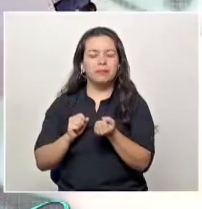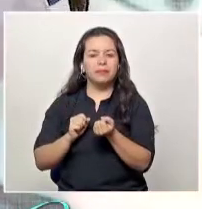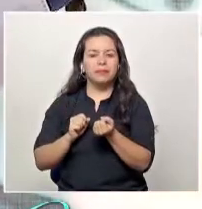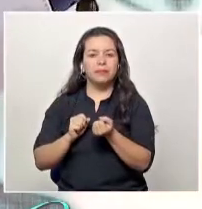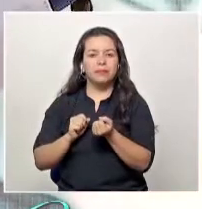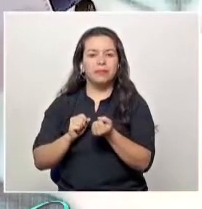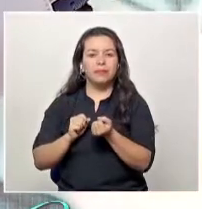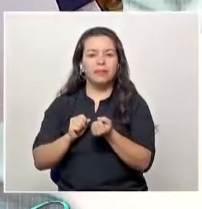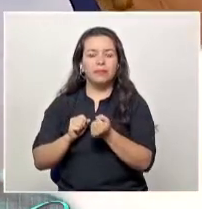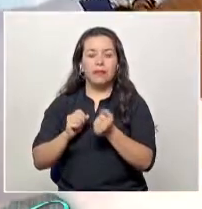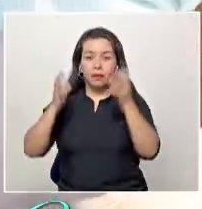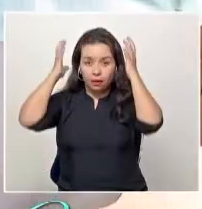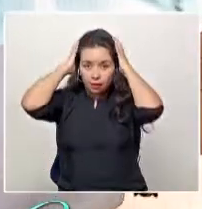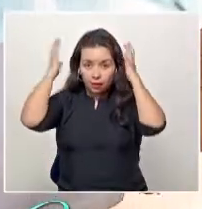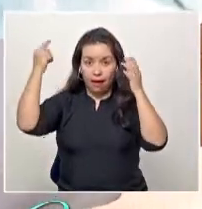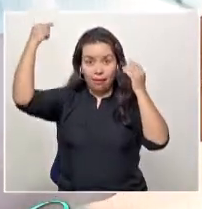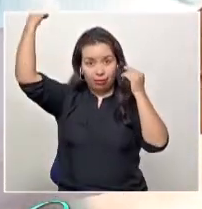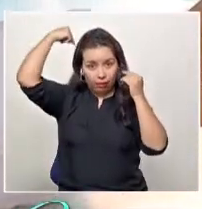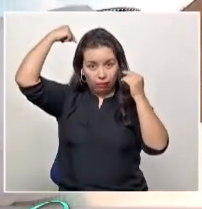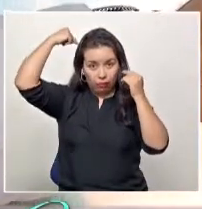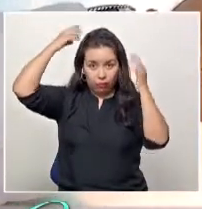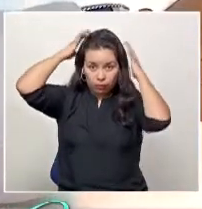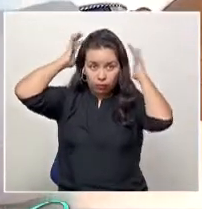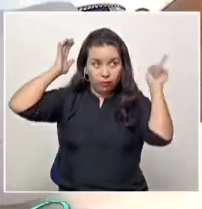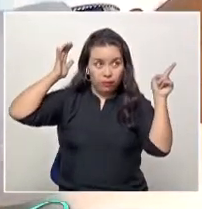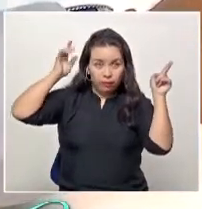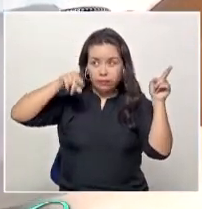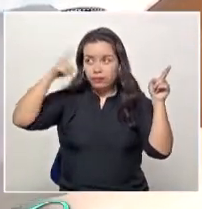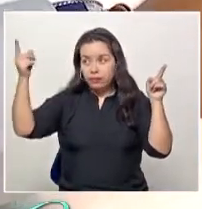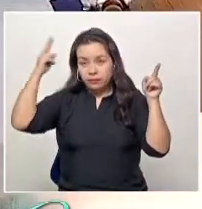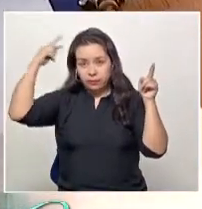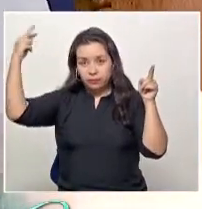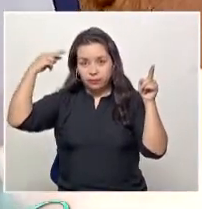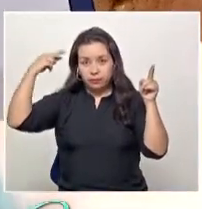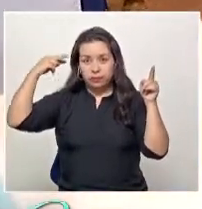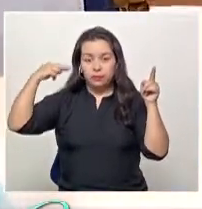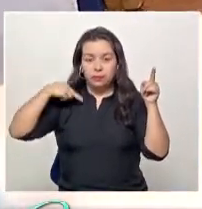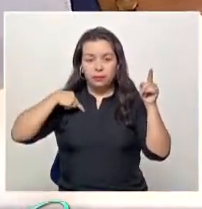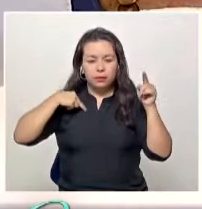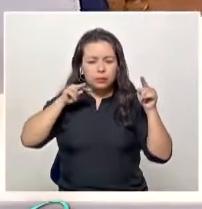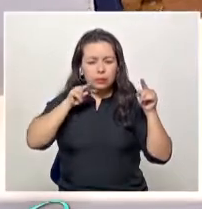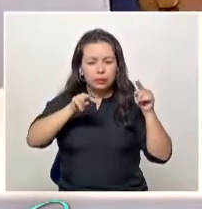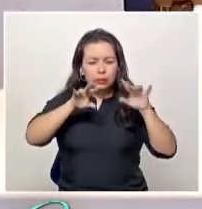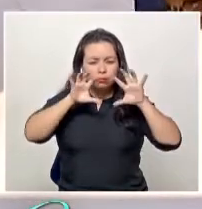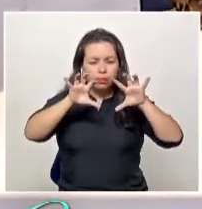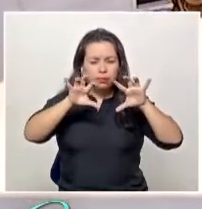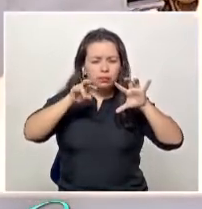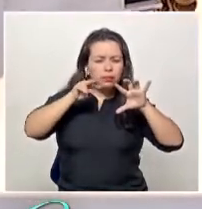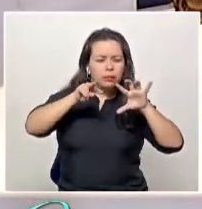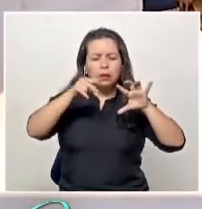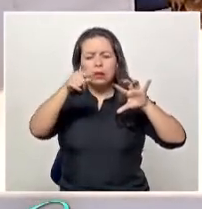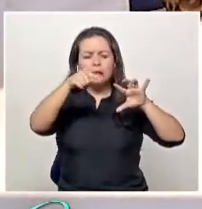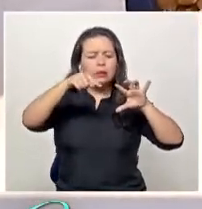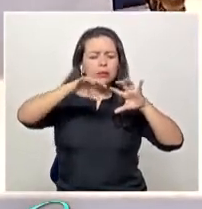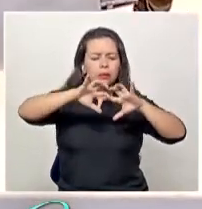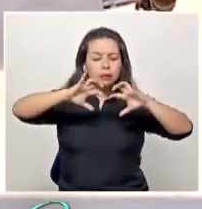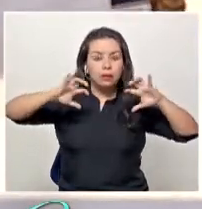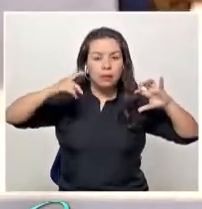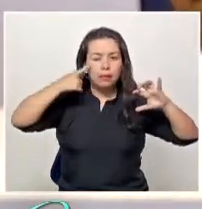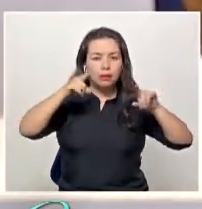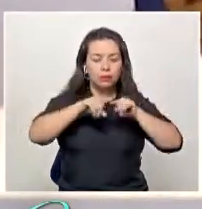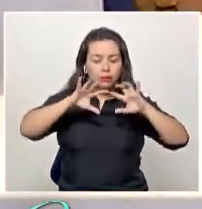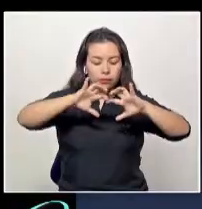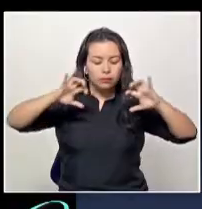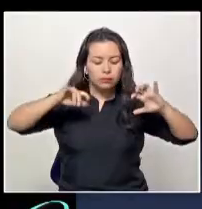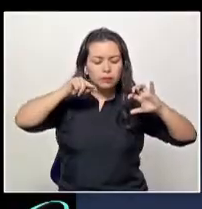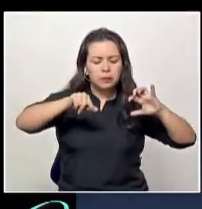lo que estaba aquí adentro, ya lo veo acá, esto es una tomografía, entonces yo puedo decir, ah, ¿qué está pasando en este pedacito